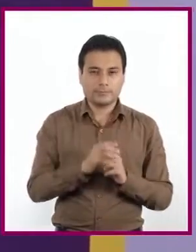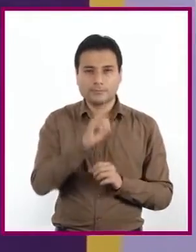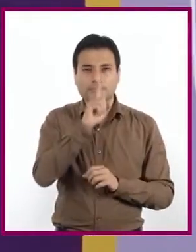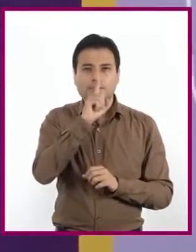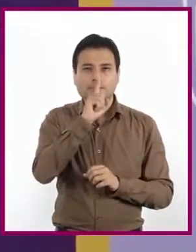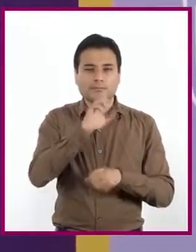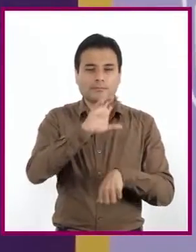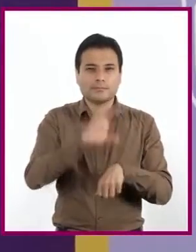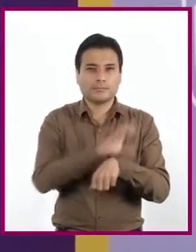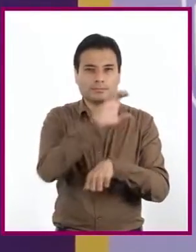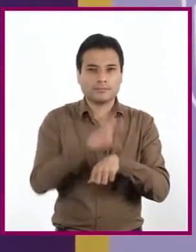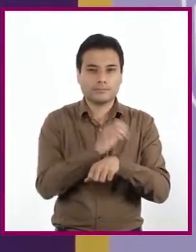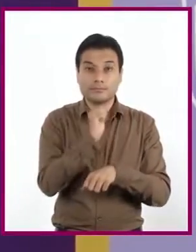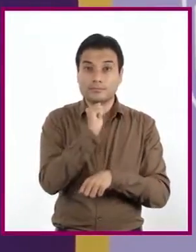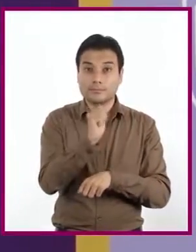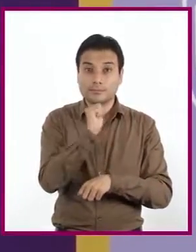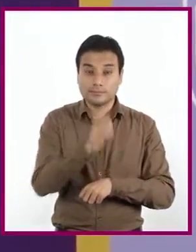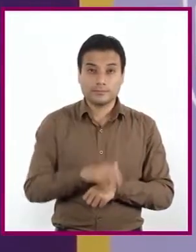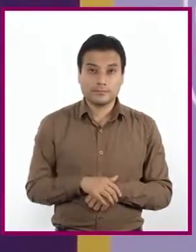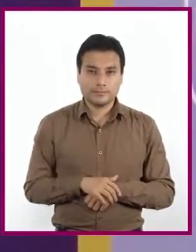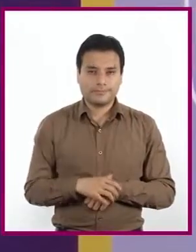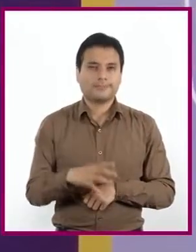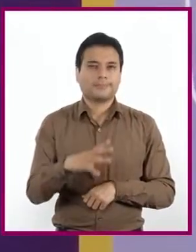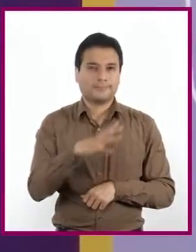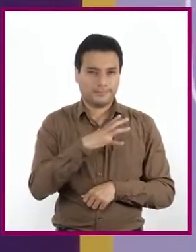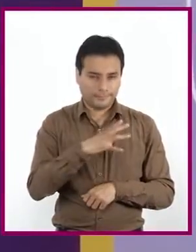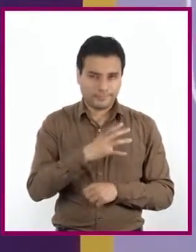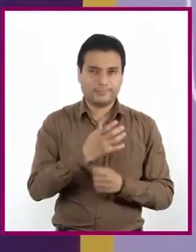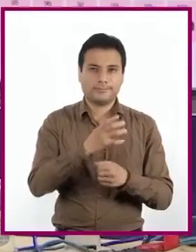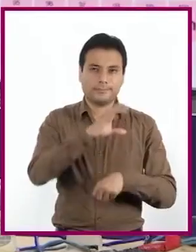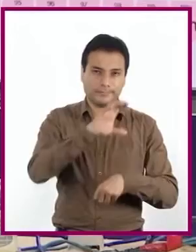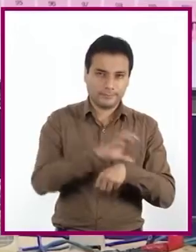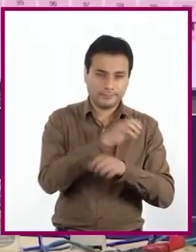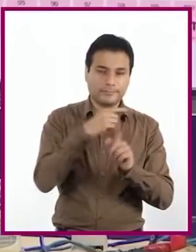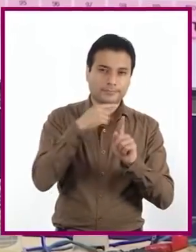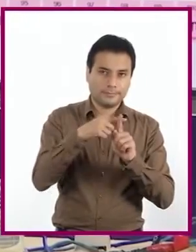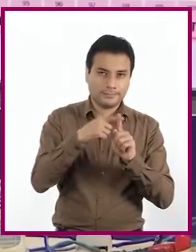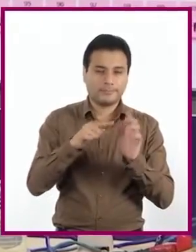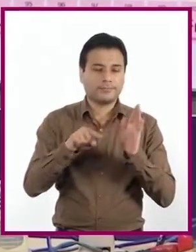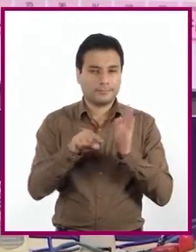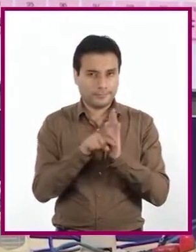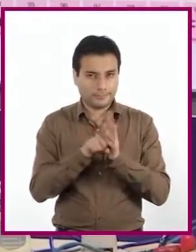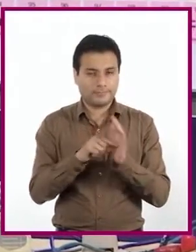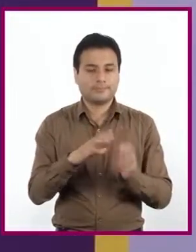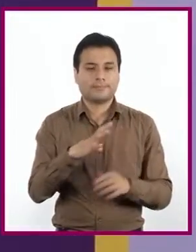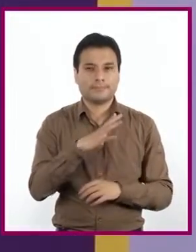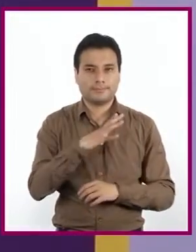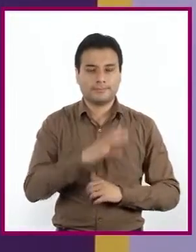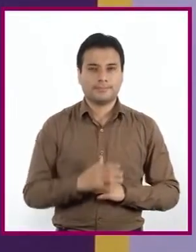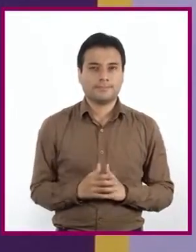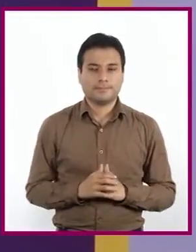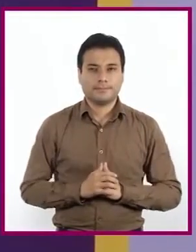positivas estarán rodeadas de cargas negativas y las cargas negativas de cargas positivas.